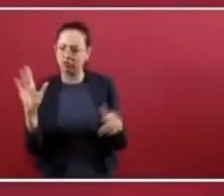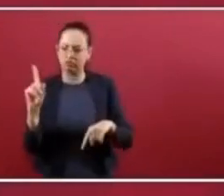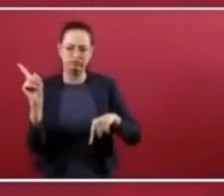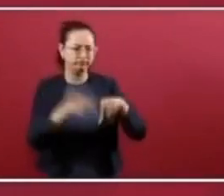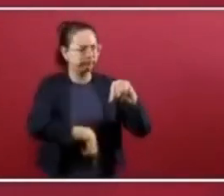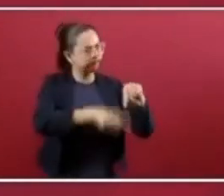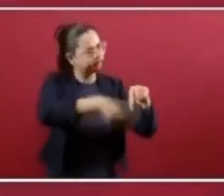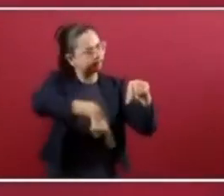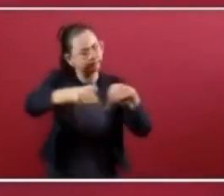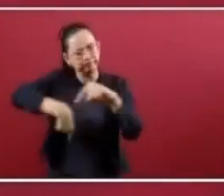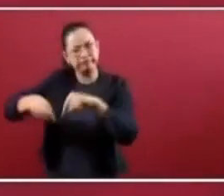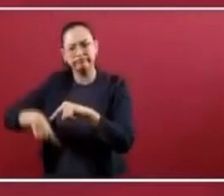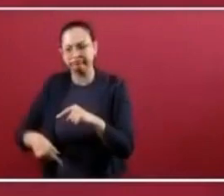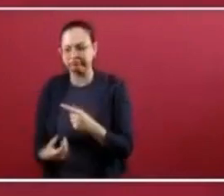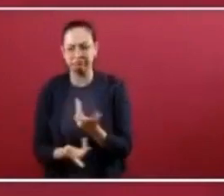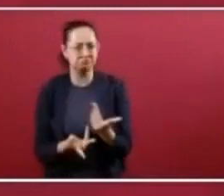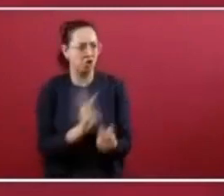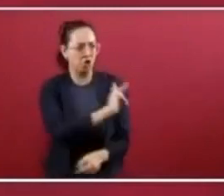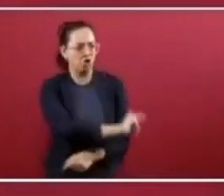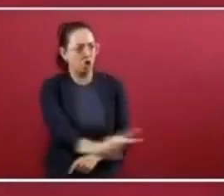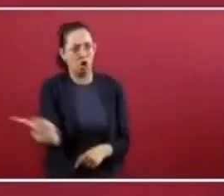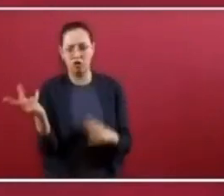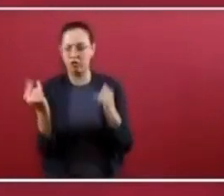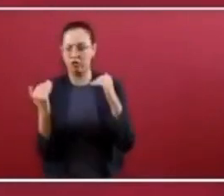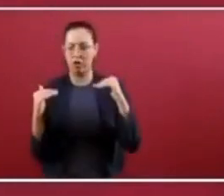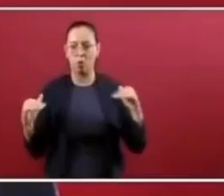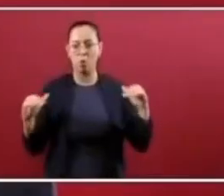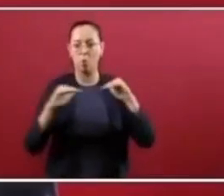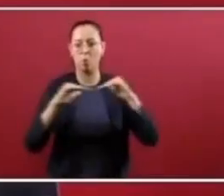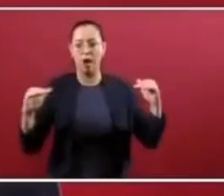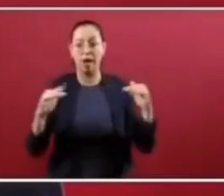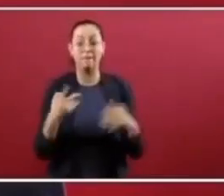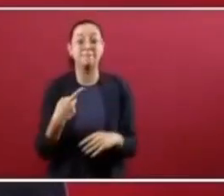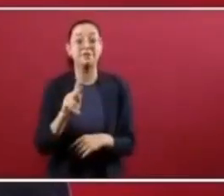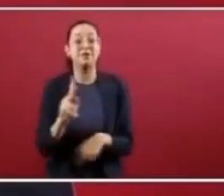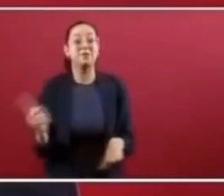Pero ¿qué sucedía? El conservadurismo